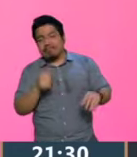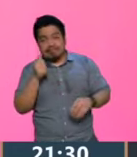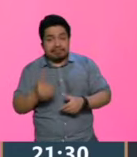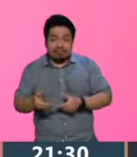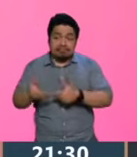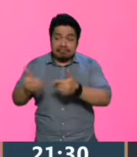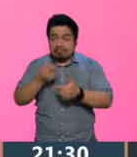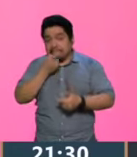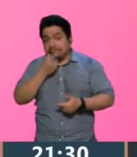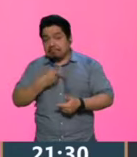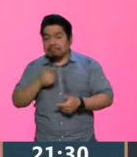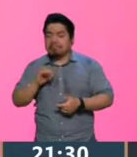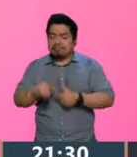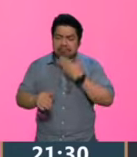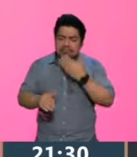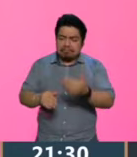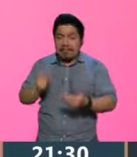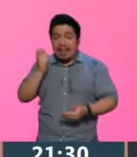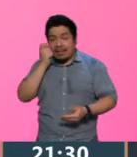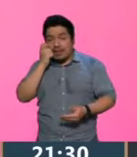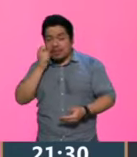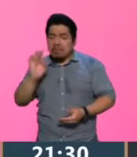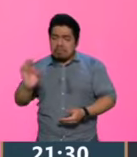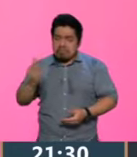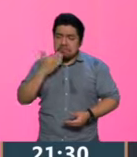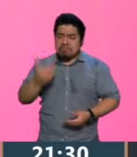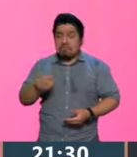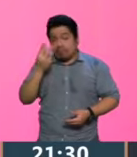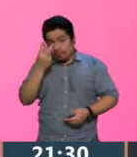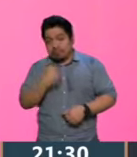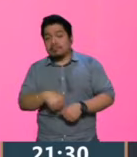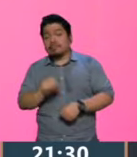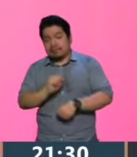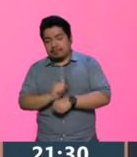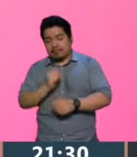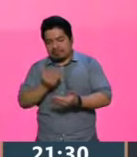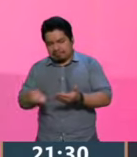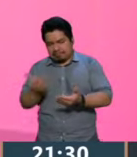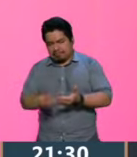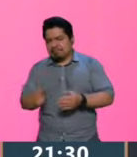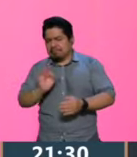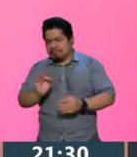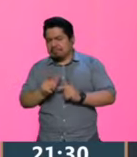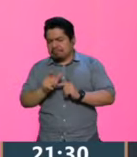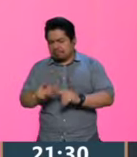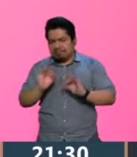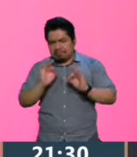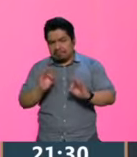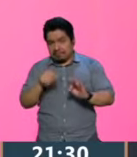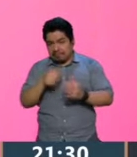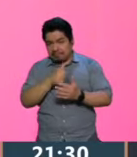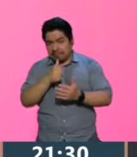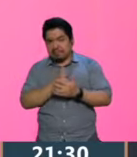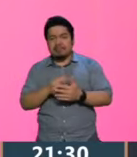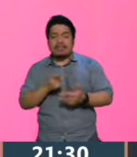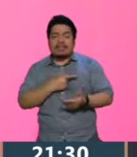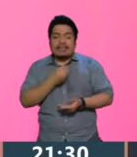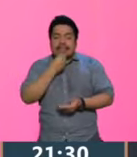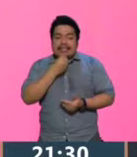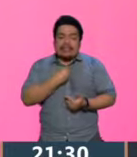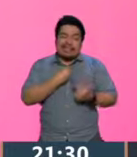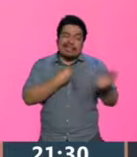calle, la gente cada vez recibe mejor a Salomón, y pues todavía nos quedan 2 semanas para seguir demostrando que sí hay opción en la ciudad y que no se tienen que conformar con